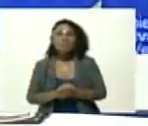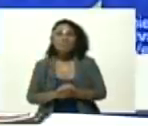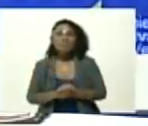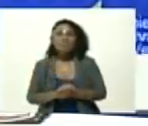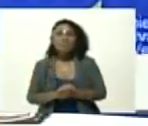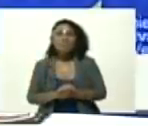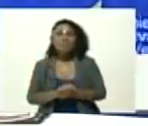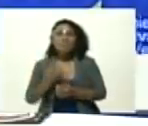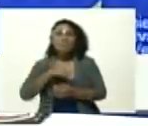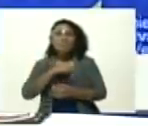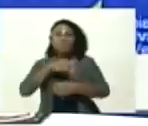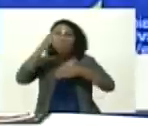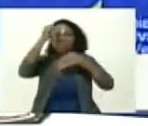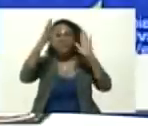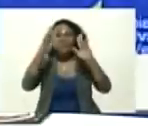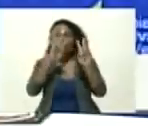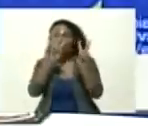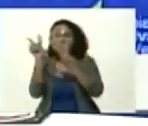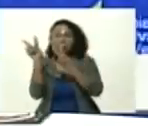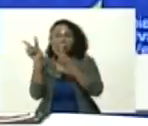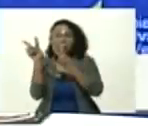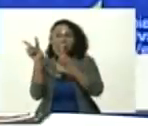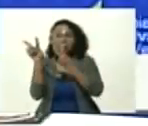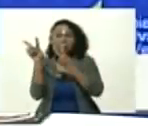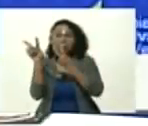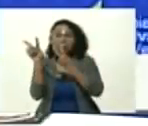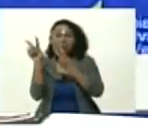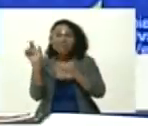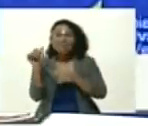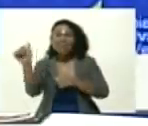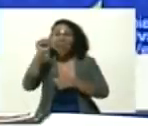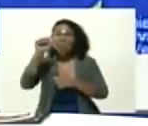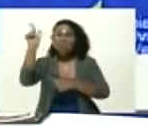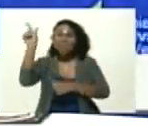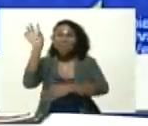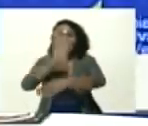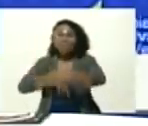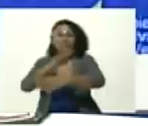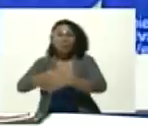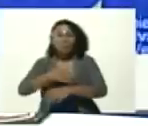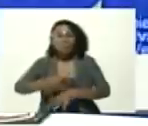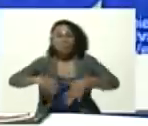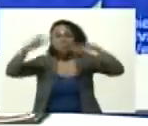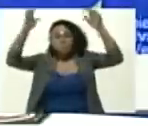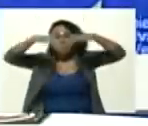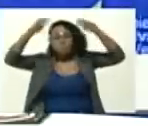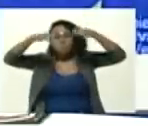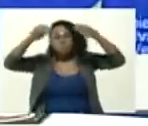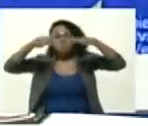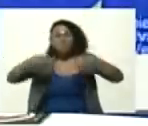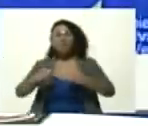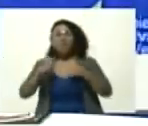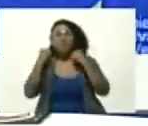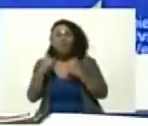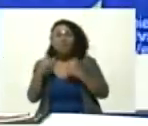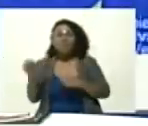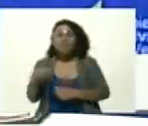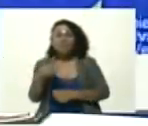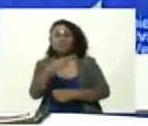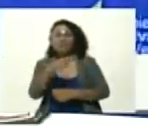Estamos muy pendientes de la tromba de agua que cayó en Barcelona, que saturó la cuenca del río